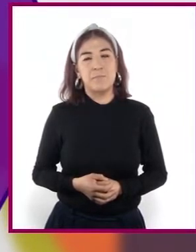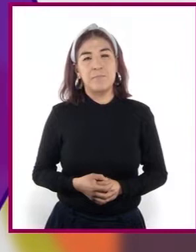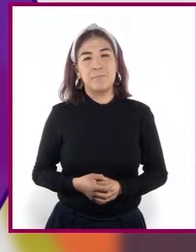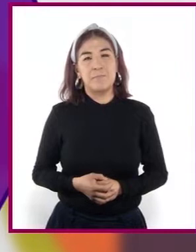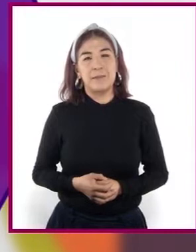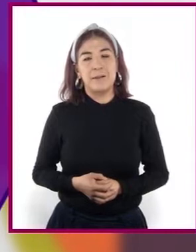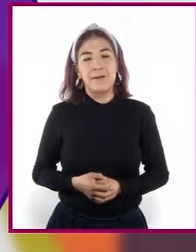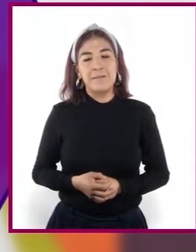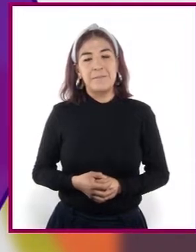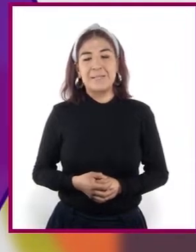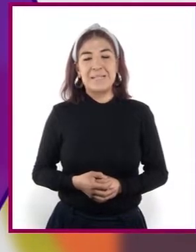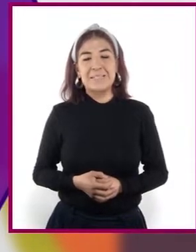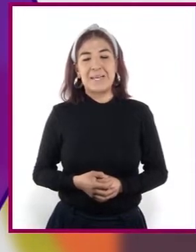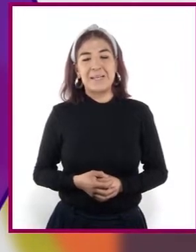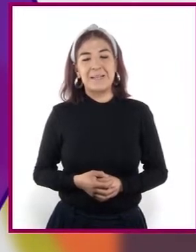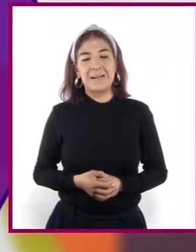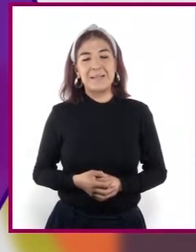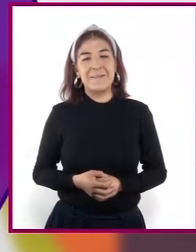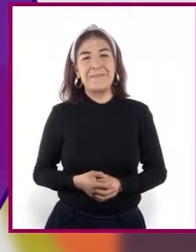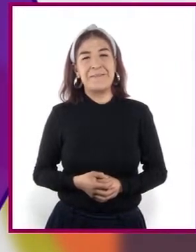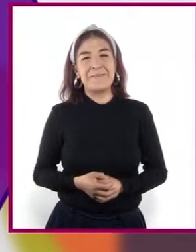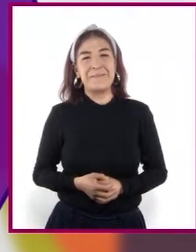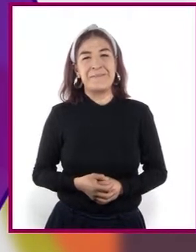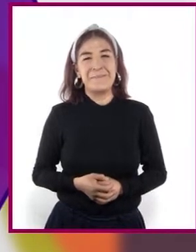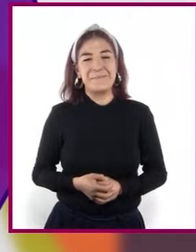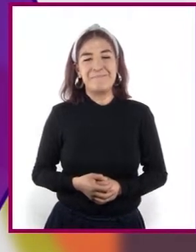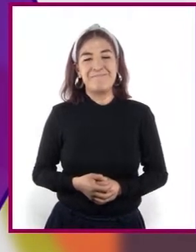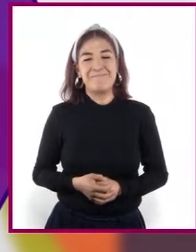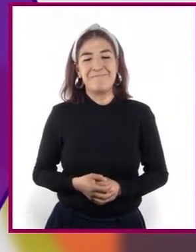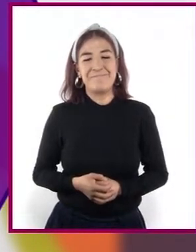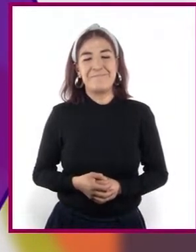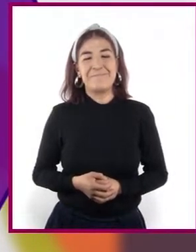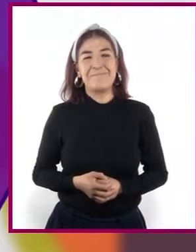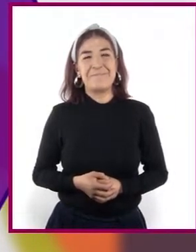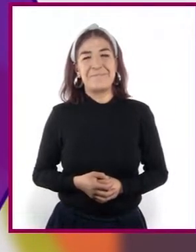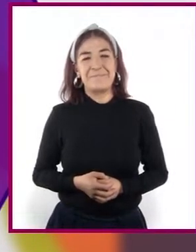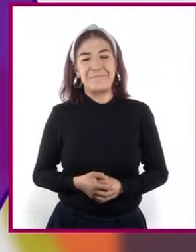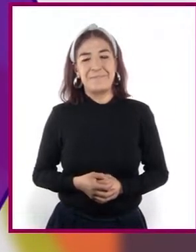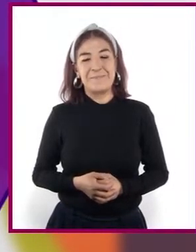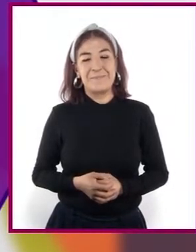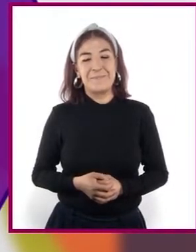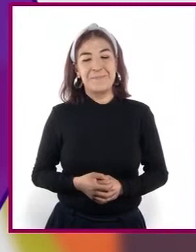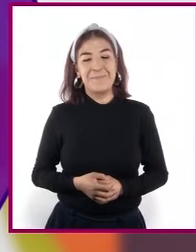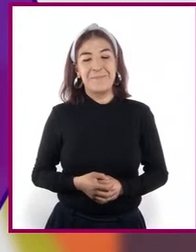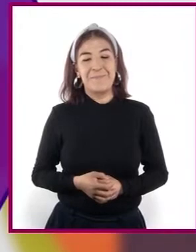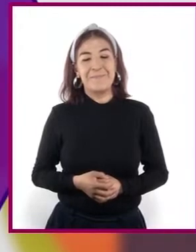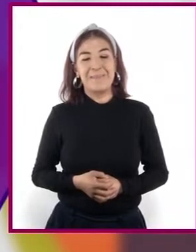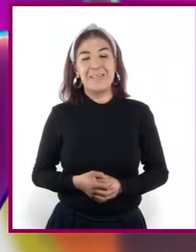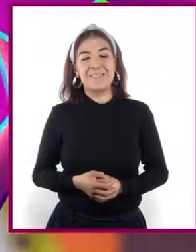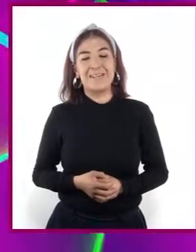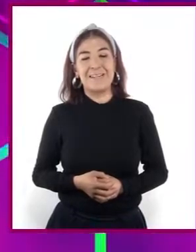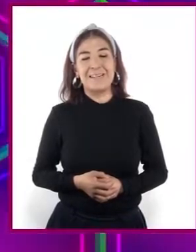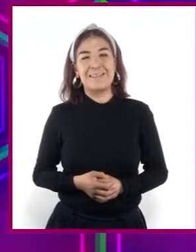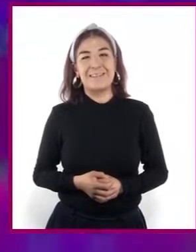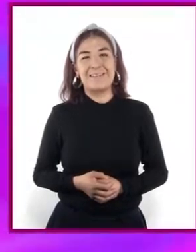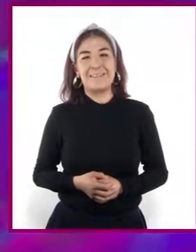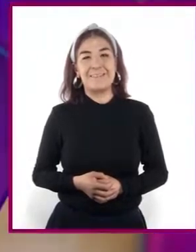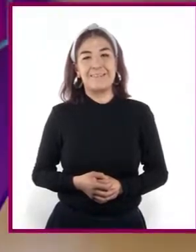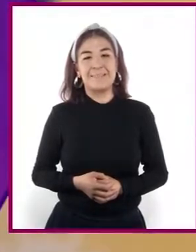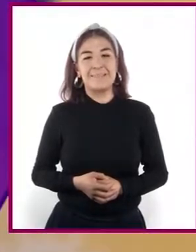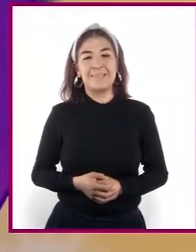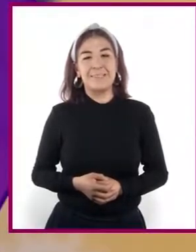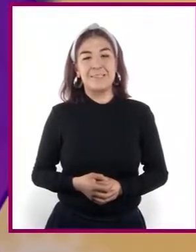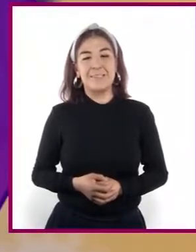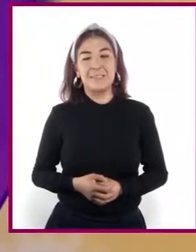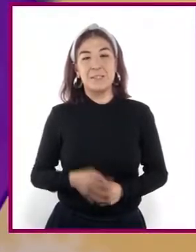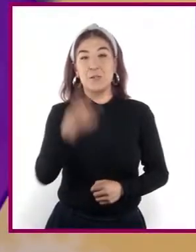X, donde K es la constante de proporcionalidad y X, Y son magnitudes.